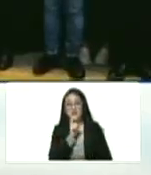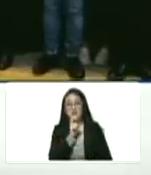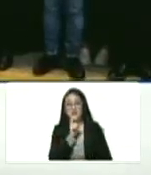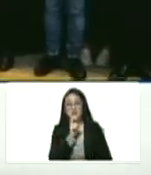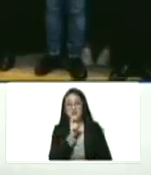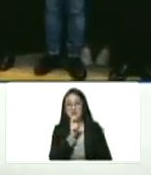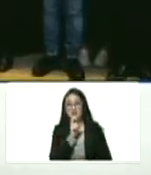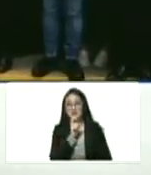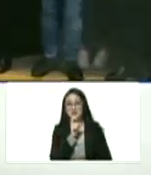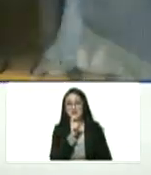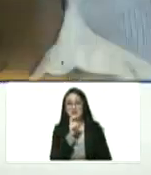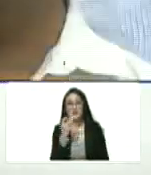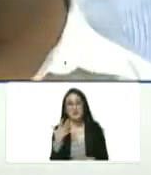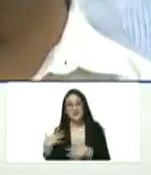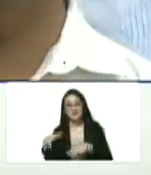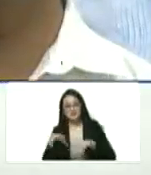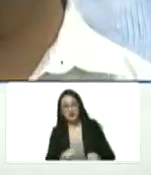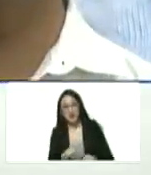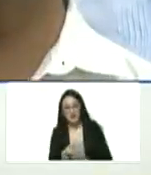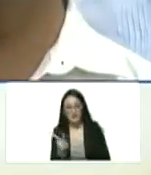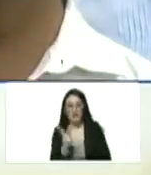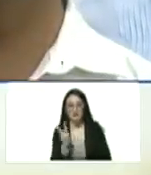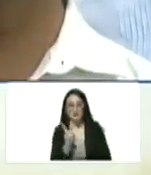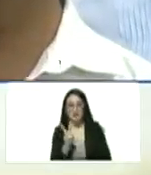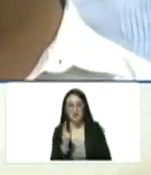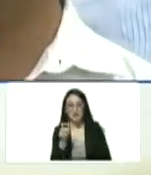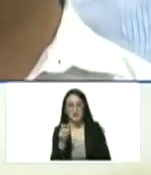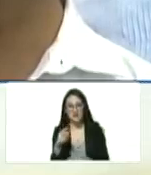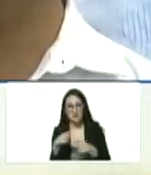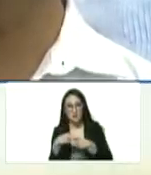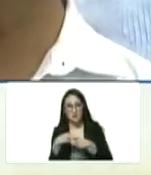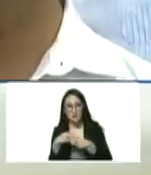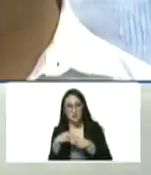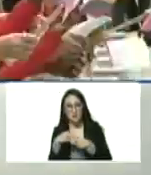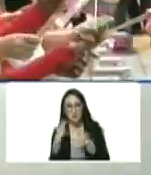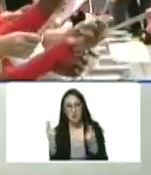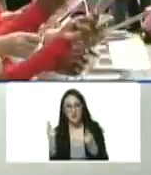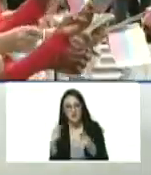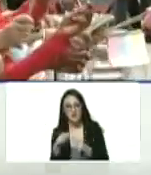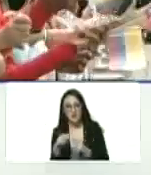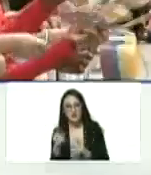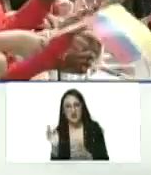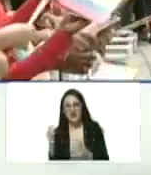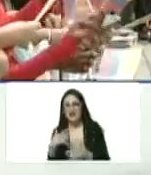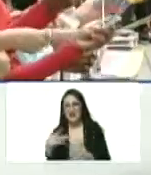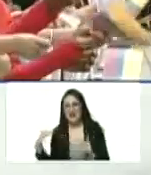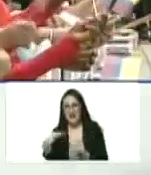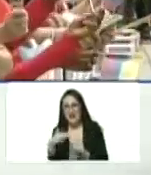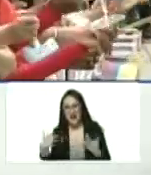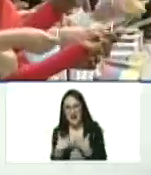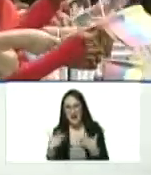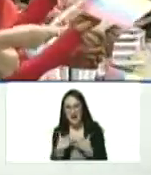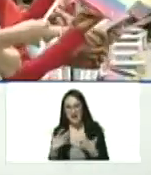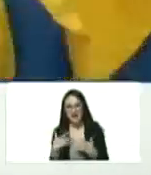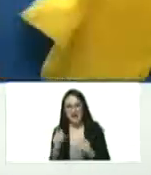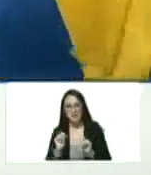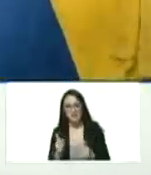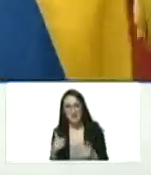cuando se trató de invadir Venezuela por esos puentes, para traer la guerra,